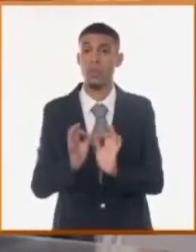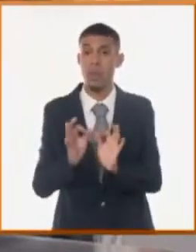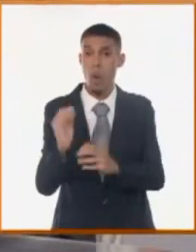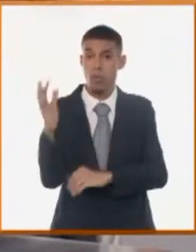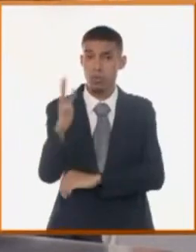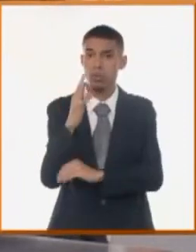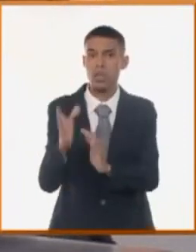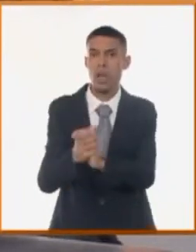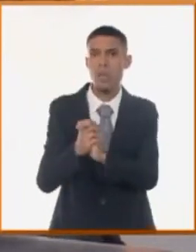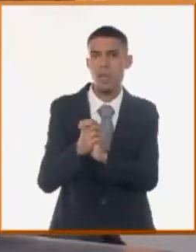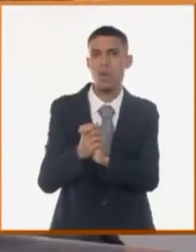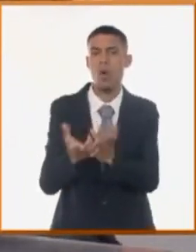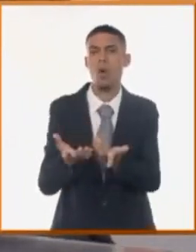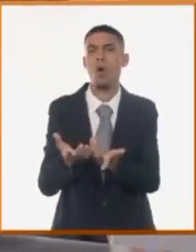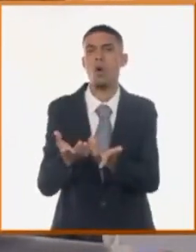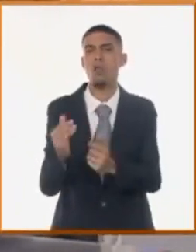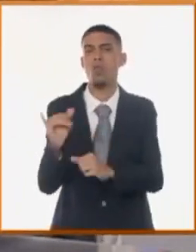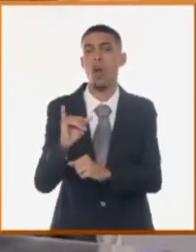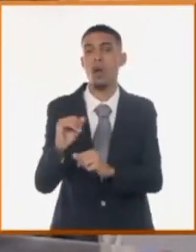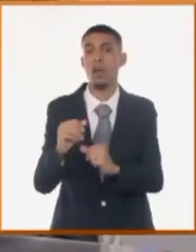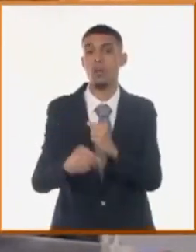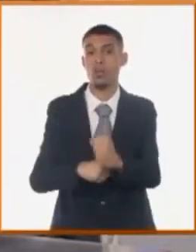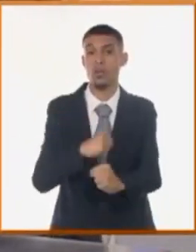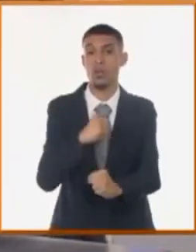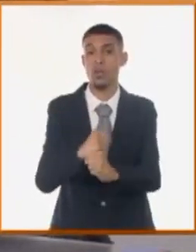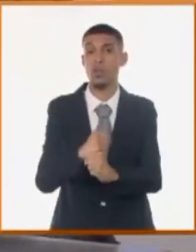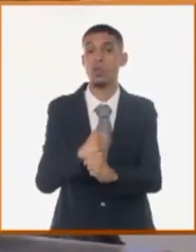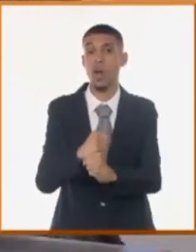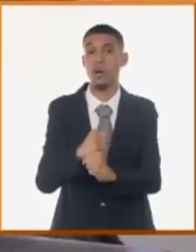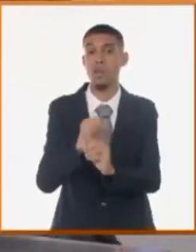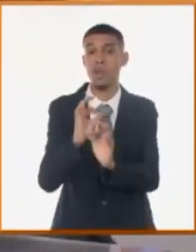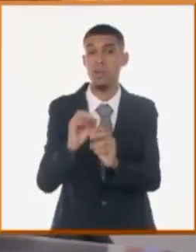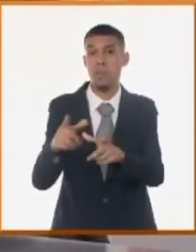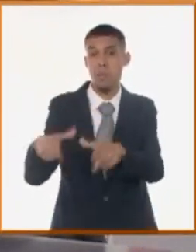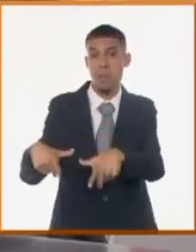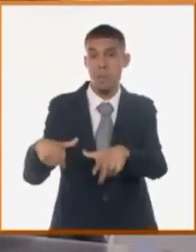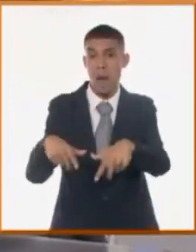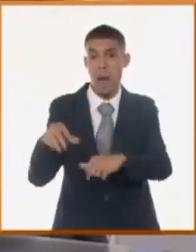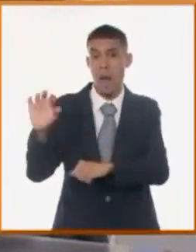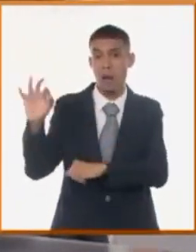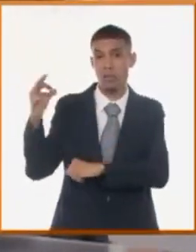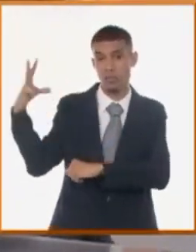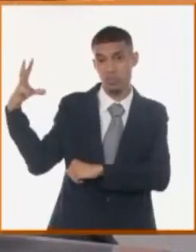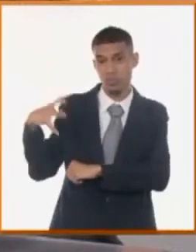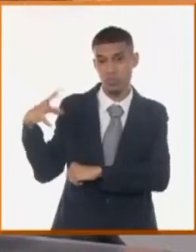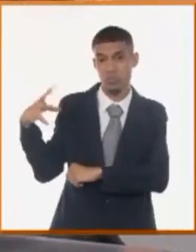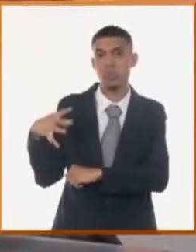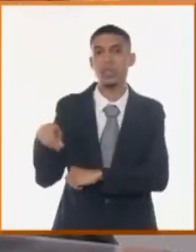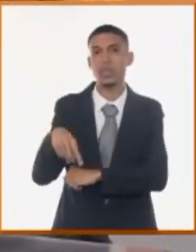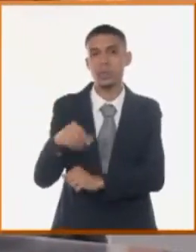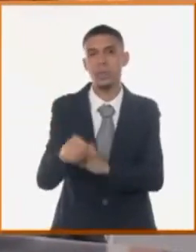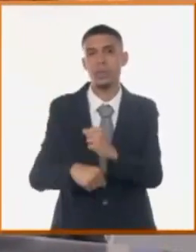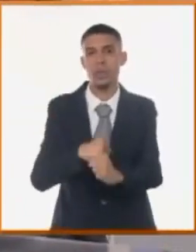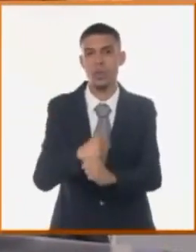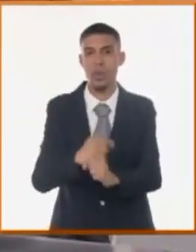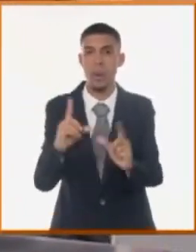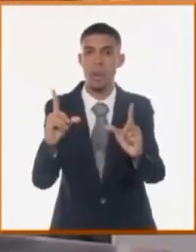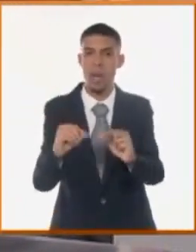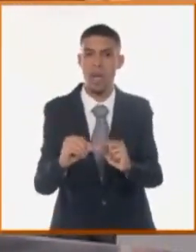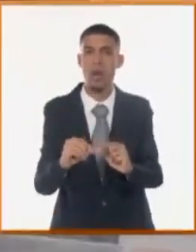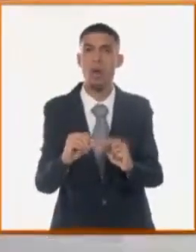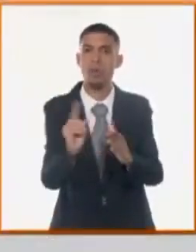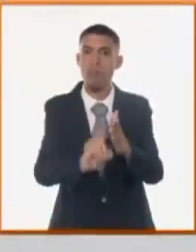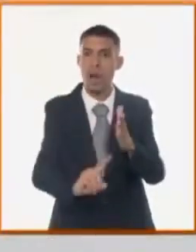uso de la energía eléctrica y, por supuesto, nos trae muchos beneficios desde el punto de vista